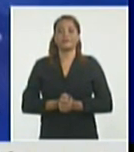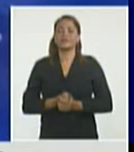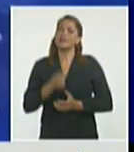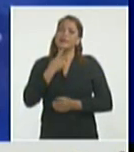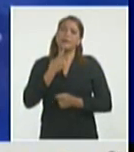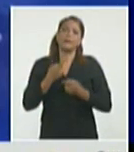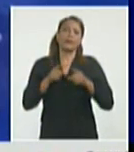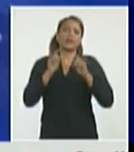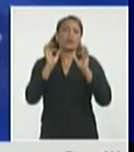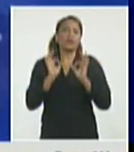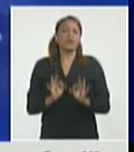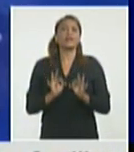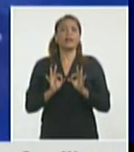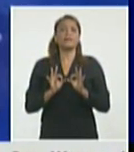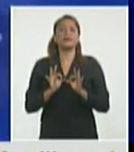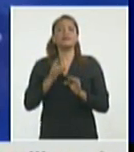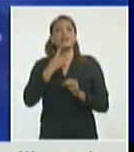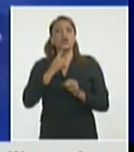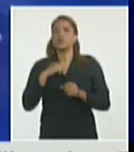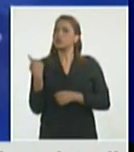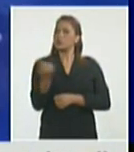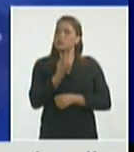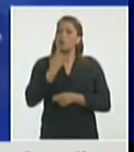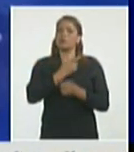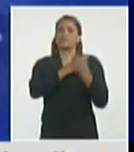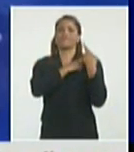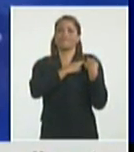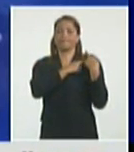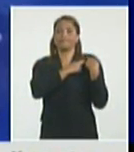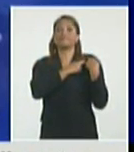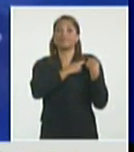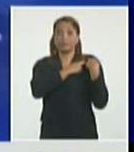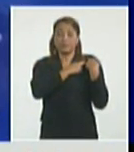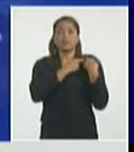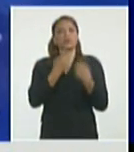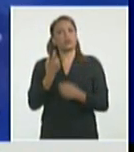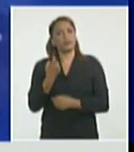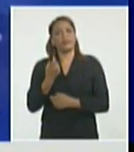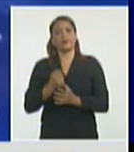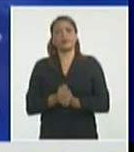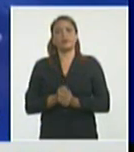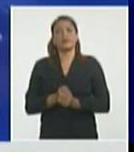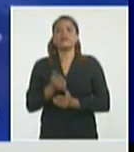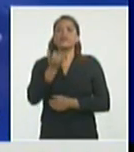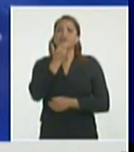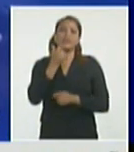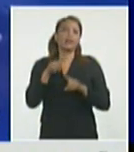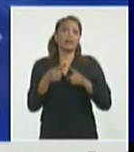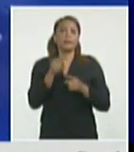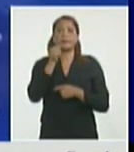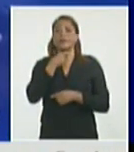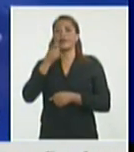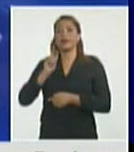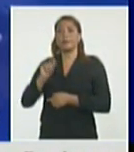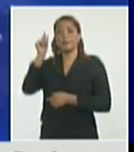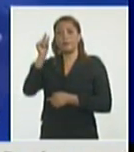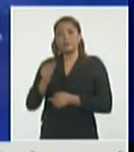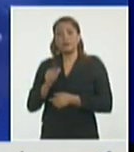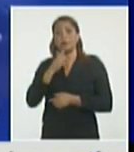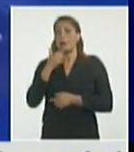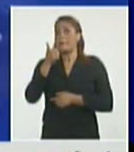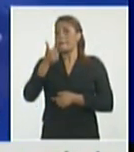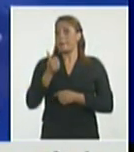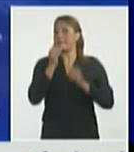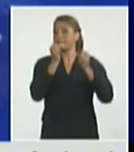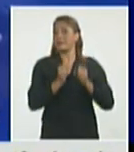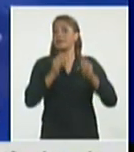realmente haya mucha responsabilidad, que es lo que nos va a evitar que las personas que están muy bien en su